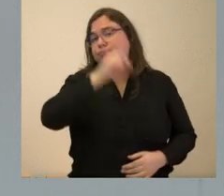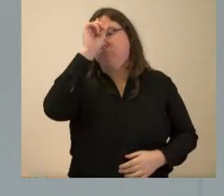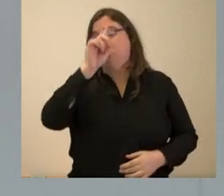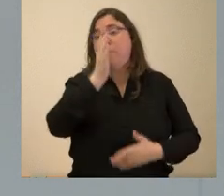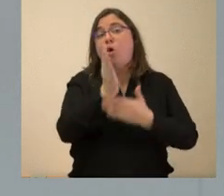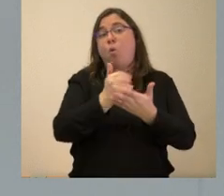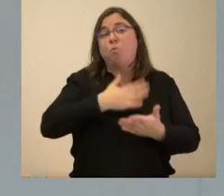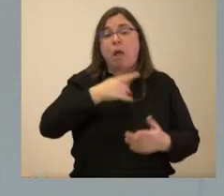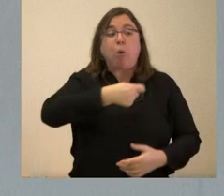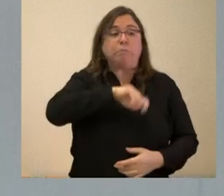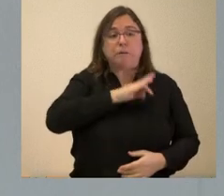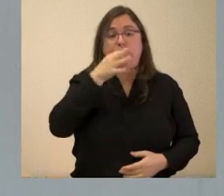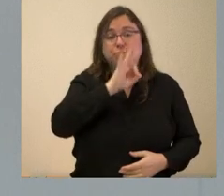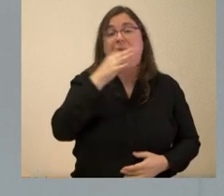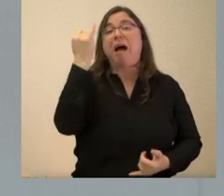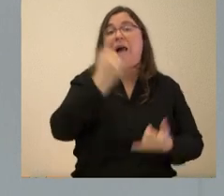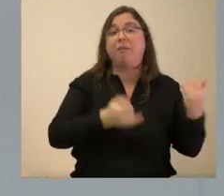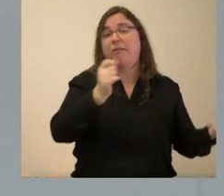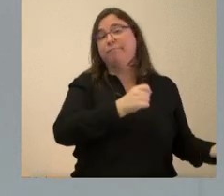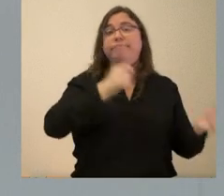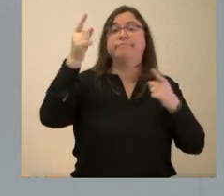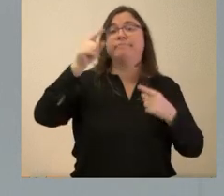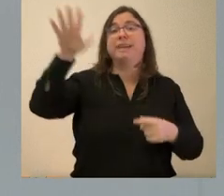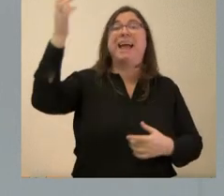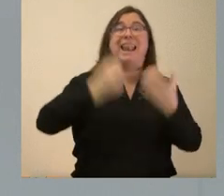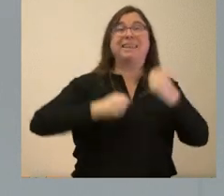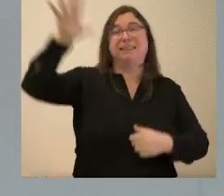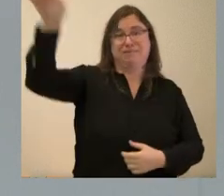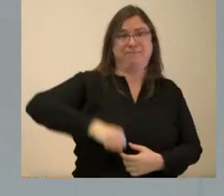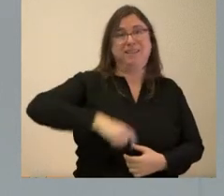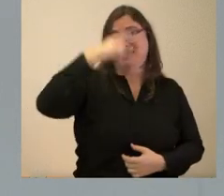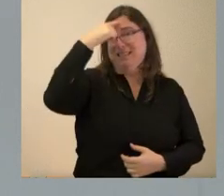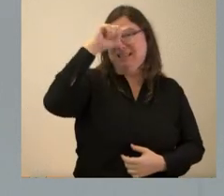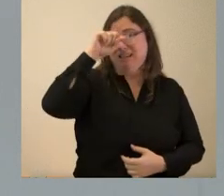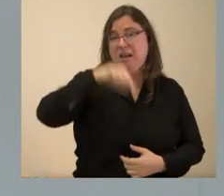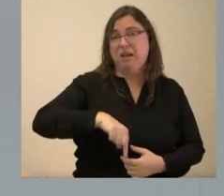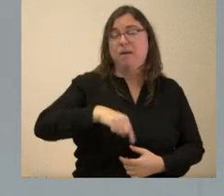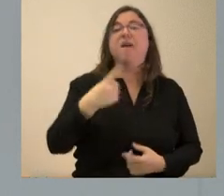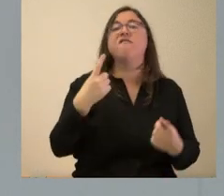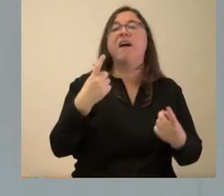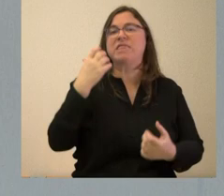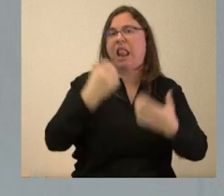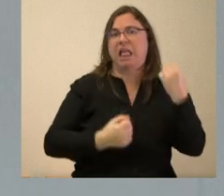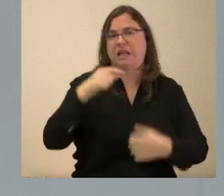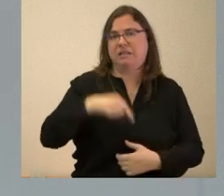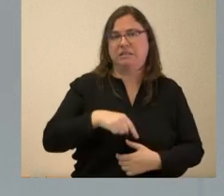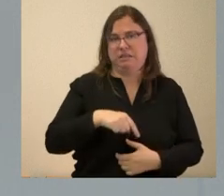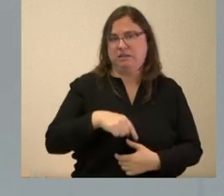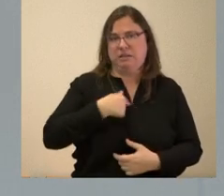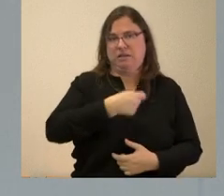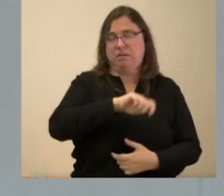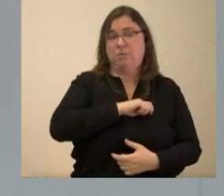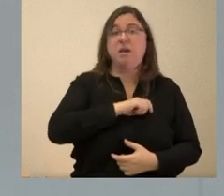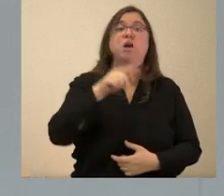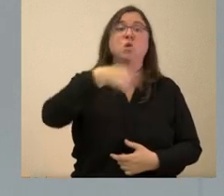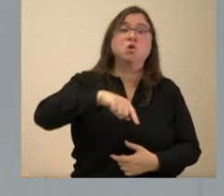y en España y tenemos que exportar importar leches saben ustedes que nuestro es un país deficitario en el sector lácteo que